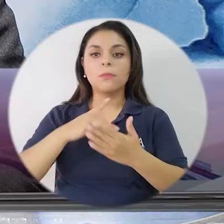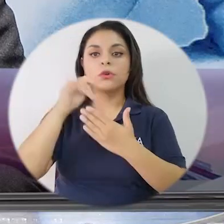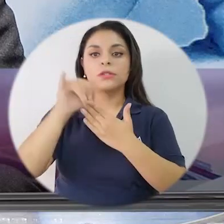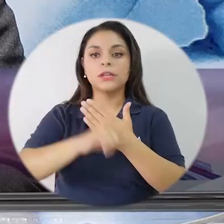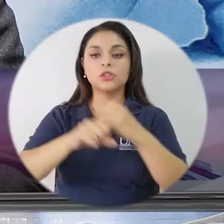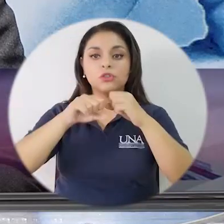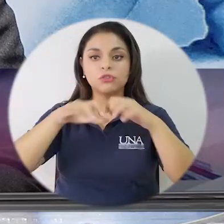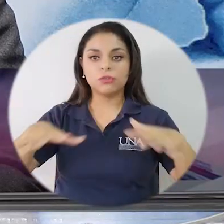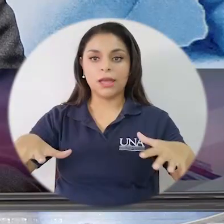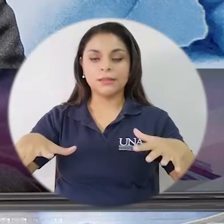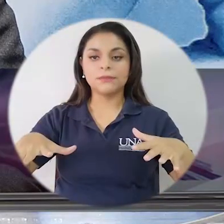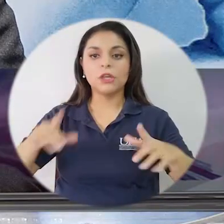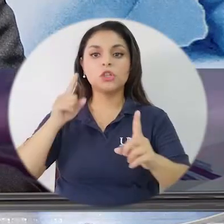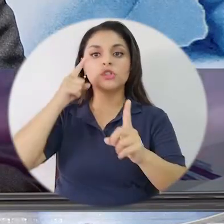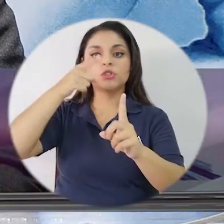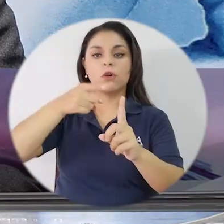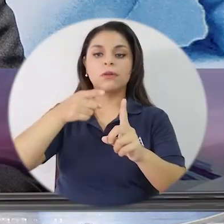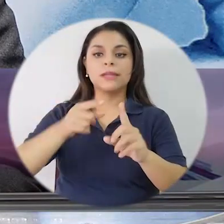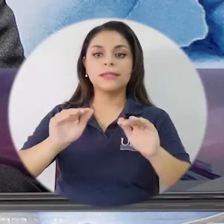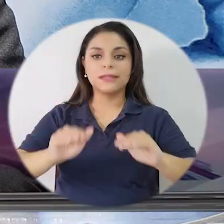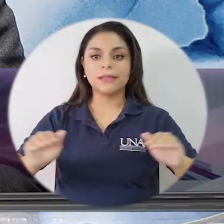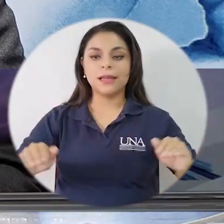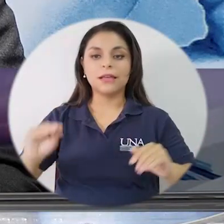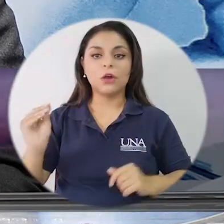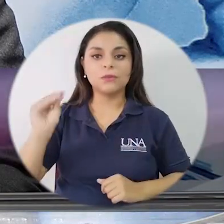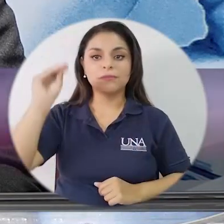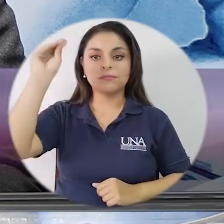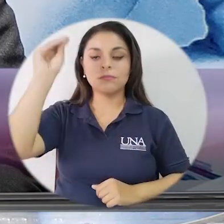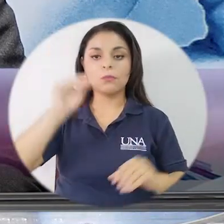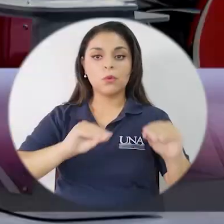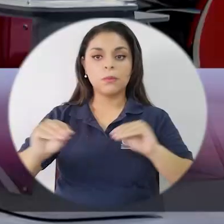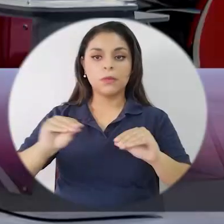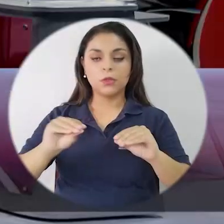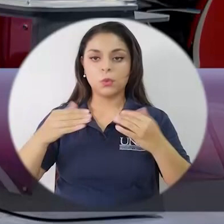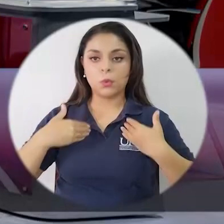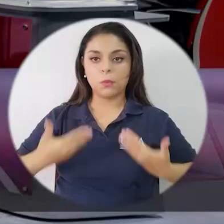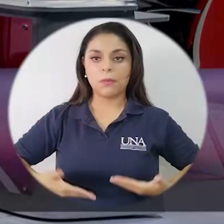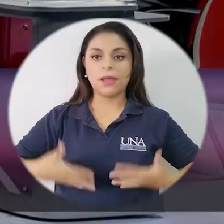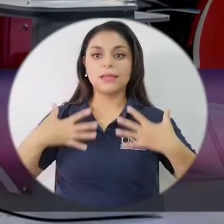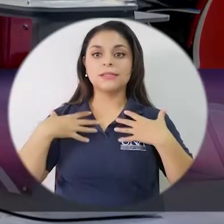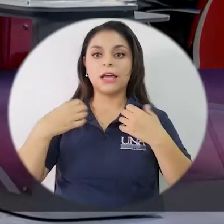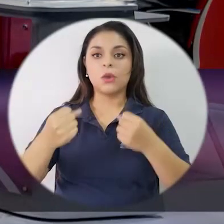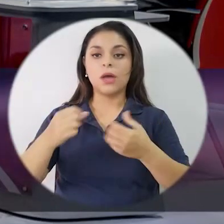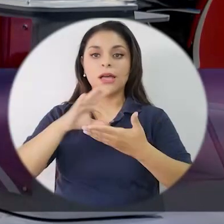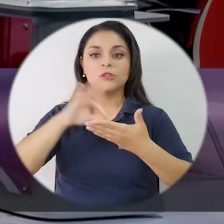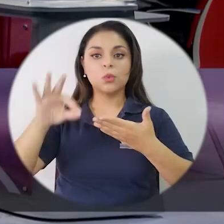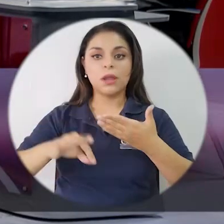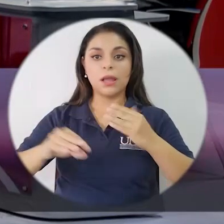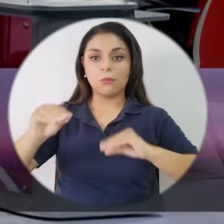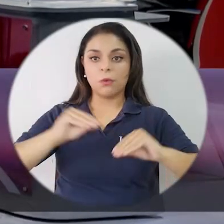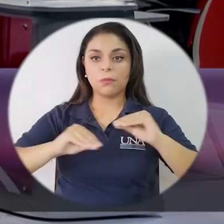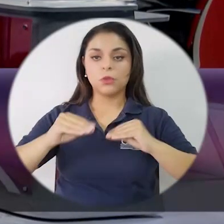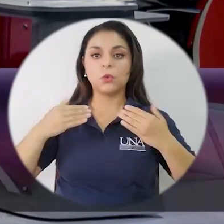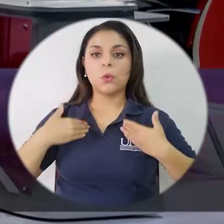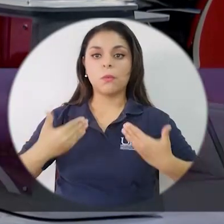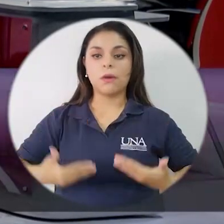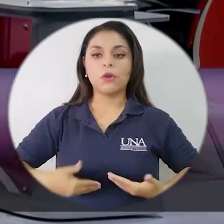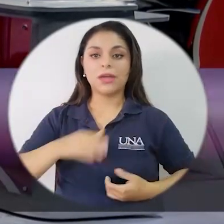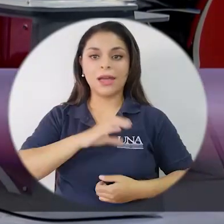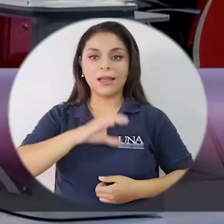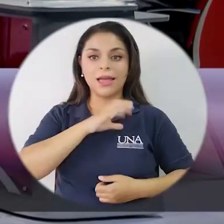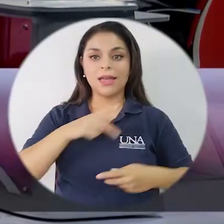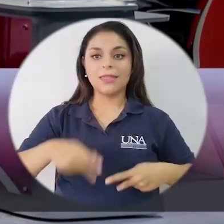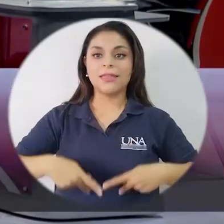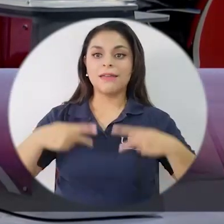Centroamericana de Investigación Aplicada en Niñez y Adolescencia en Movimiento Humano y Salud, de la Escuela de Ciencias del Movimiento Humano y Calidad de Vida de la